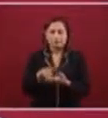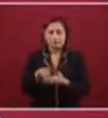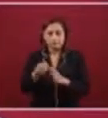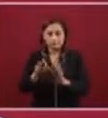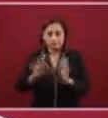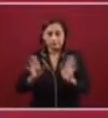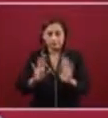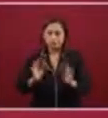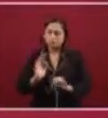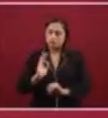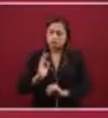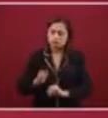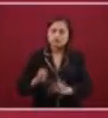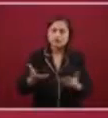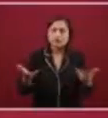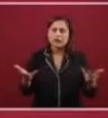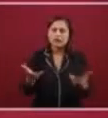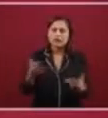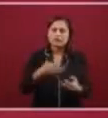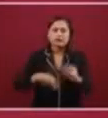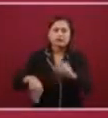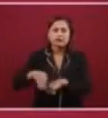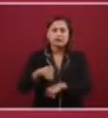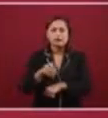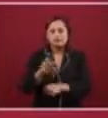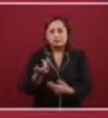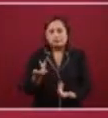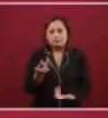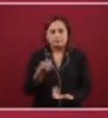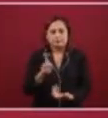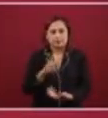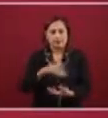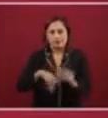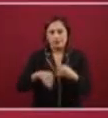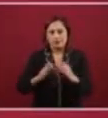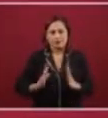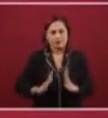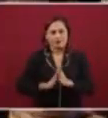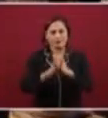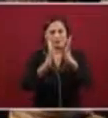pero todos tenemos que ayudar en esto.